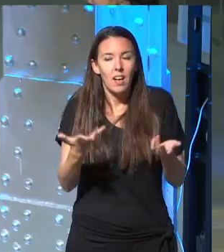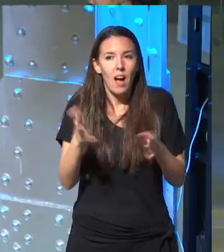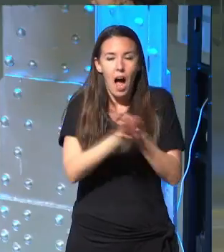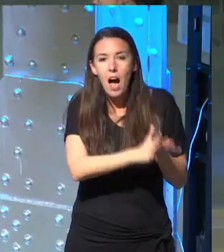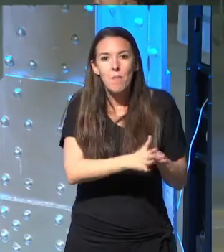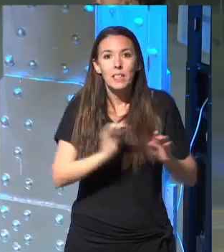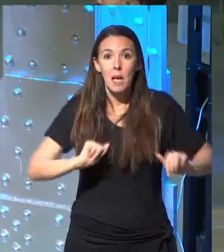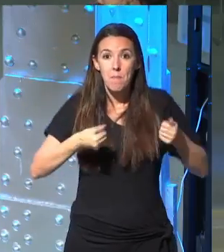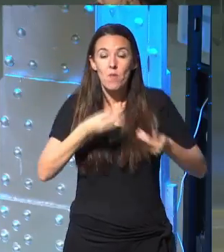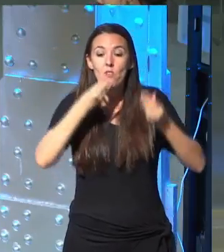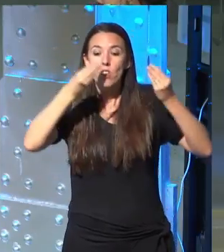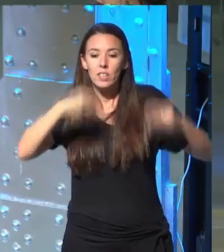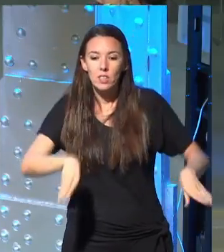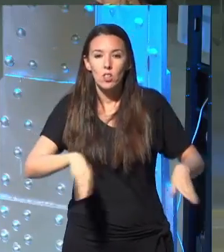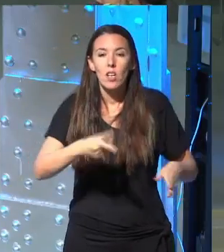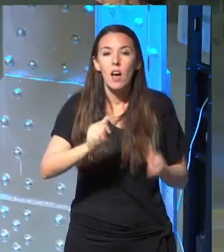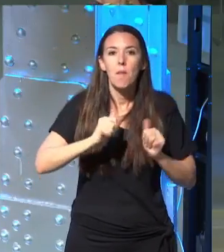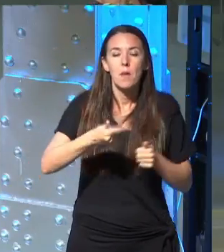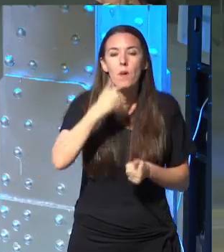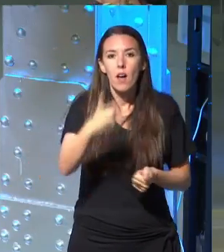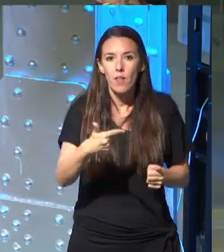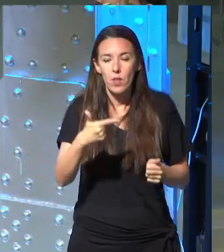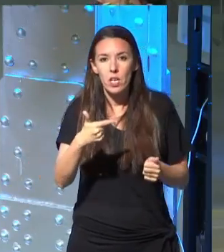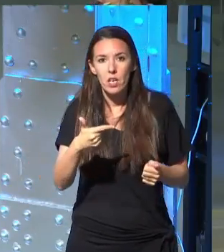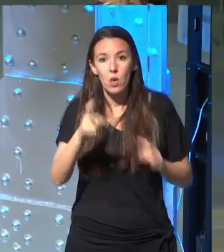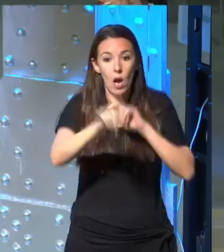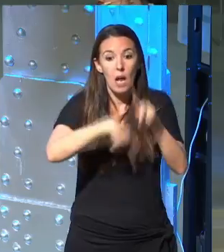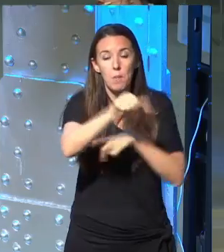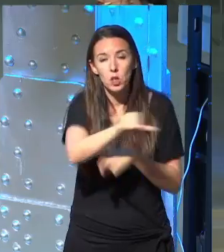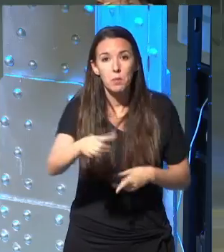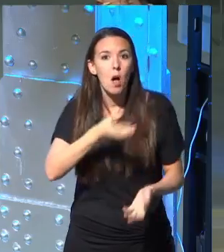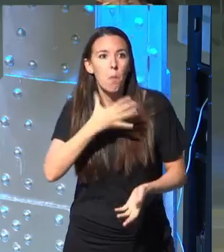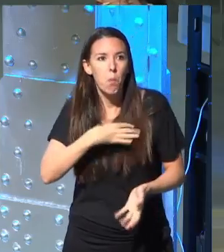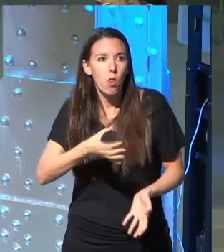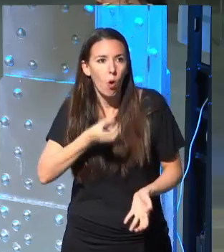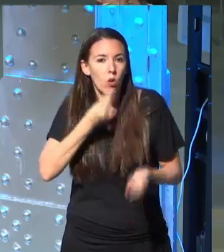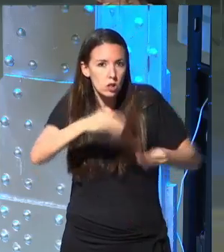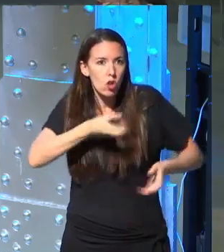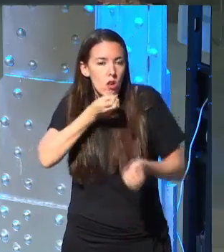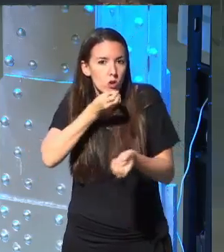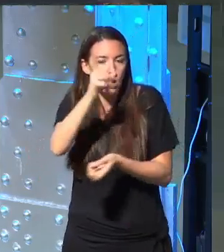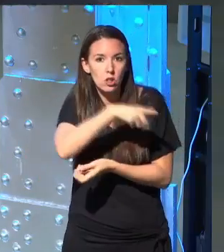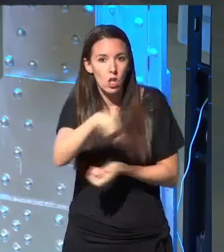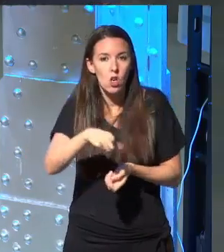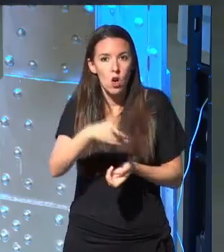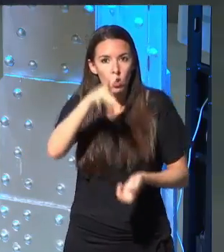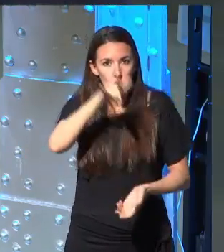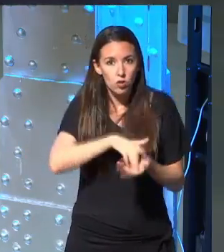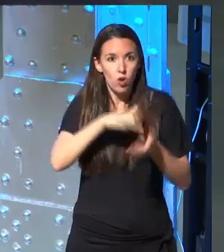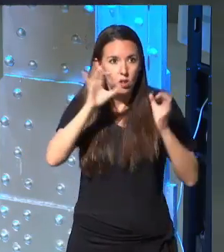cuando empiezo a construir la historia, cuando empiezo a poner las piezas en su sitio y ver si la semana siguiente puedo contar una historia, pasada del atentado de